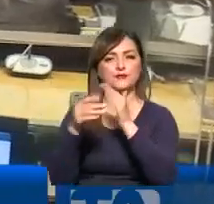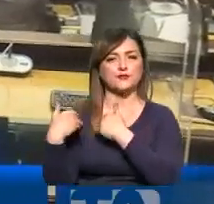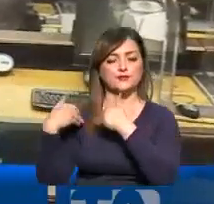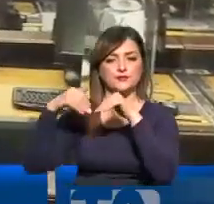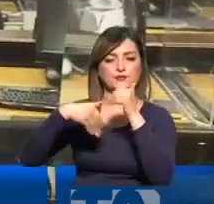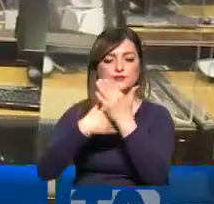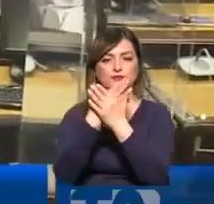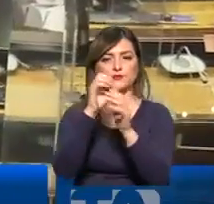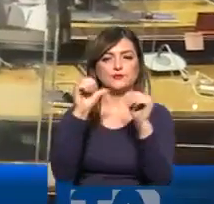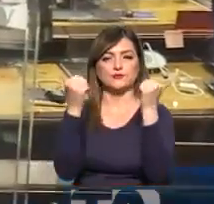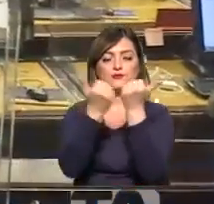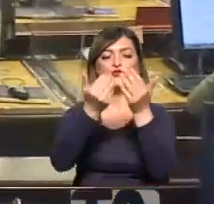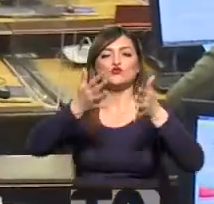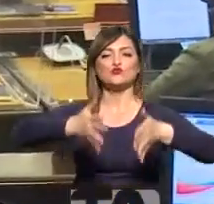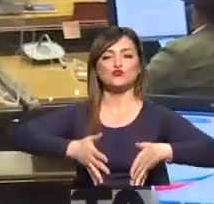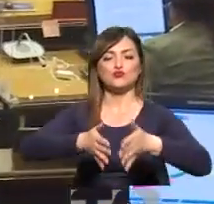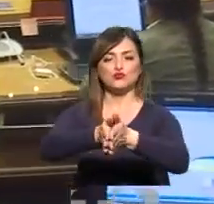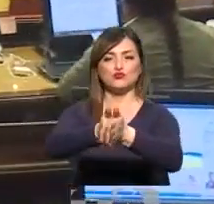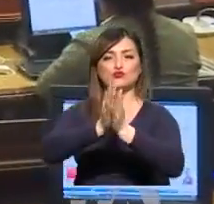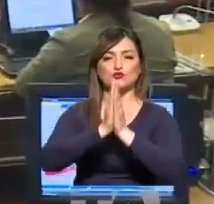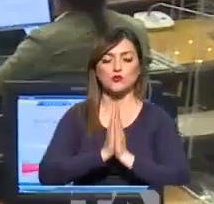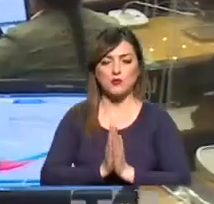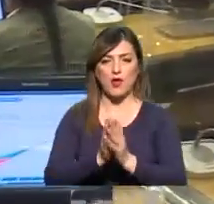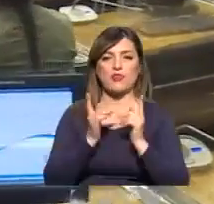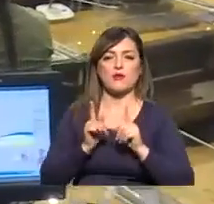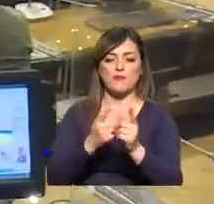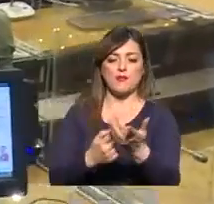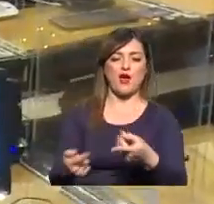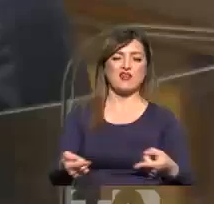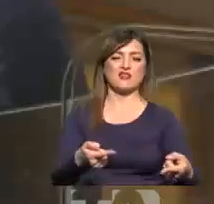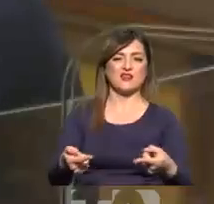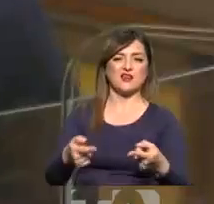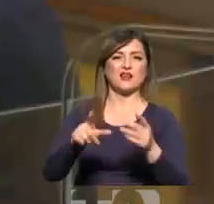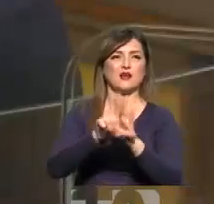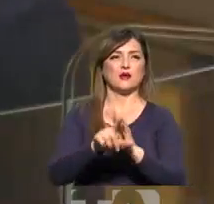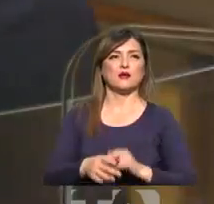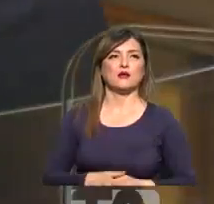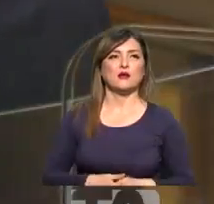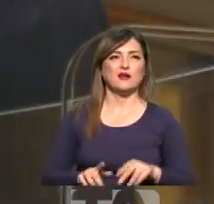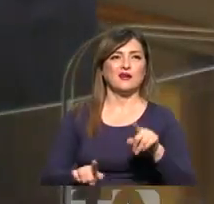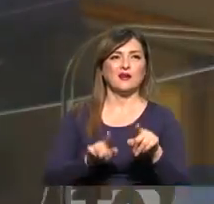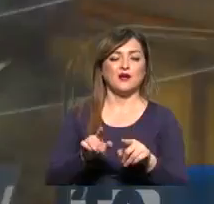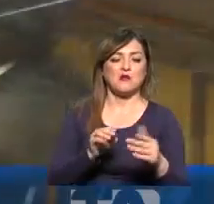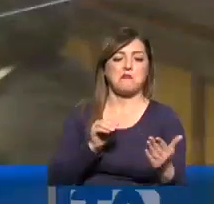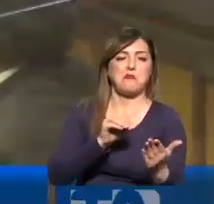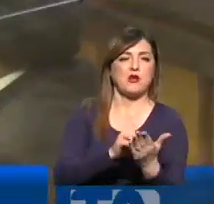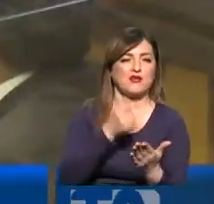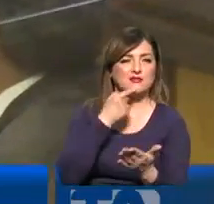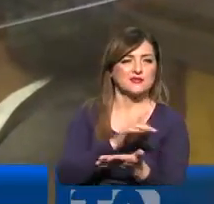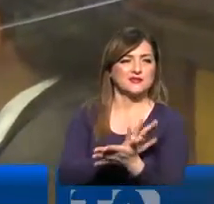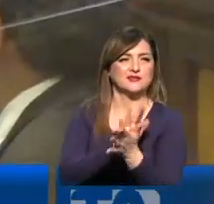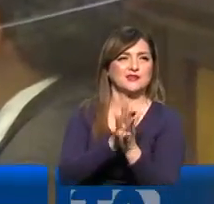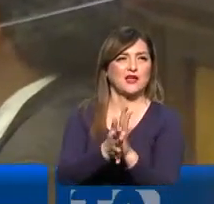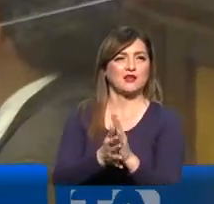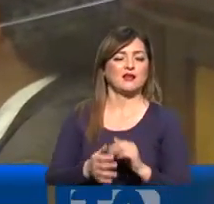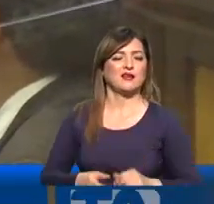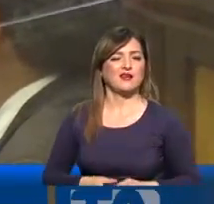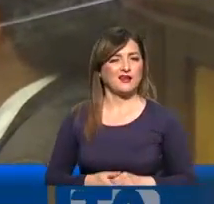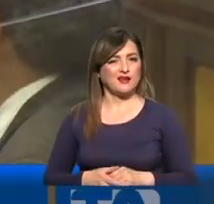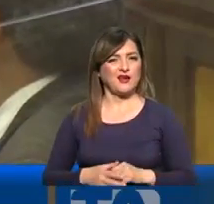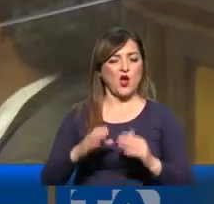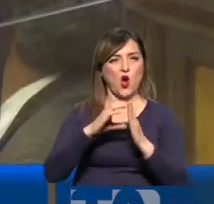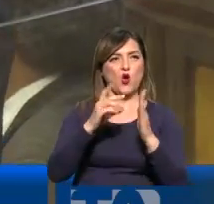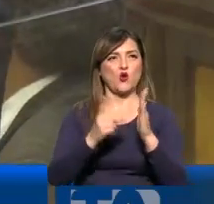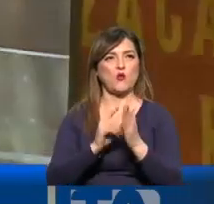de los nuevos asambleístas, quienes piden más debate para este código. Hay cosas que no se dijeron, que tenemos que traer este